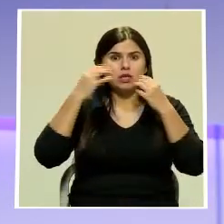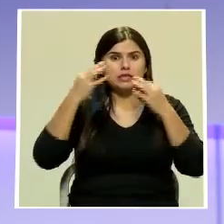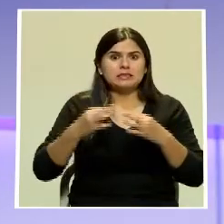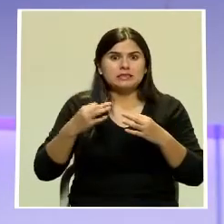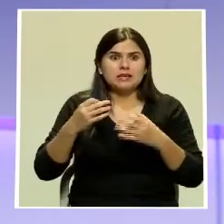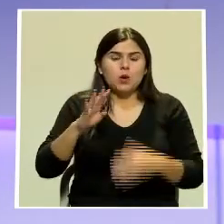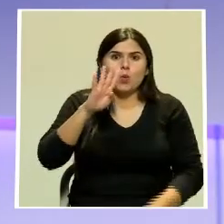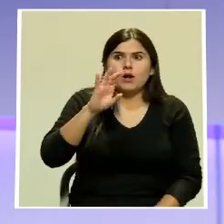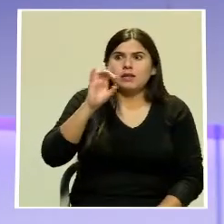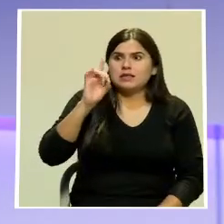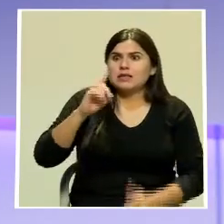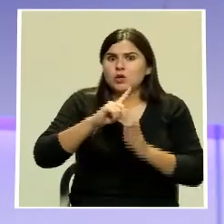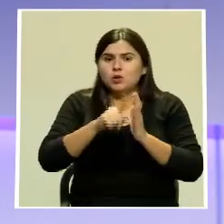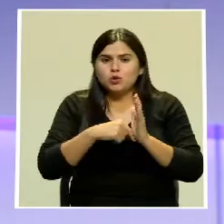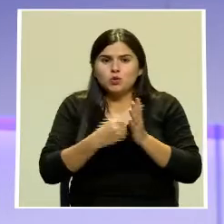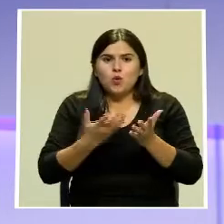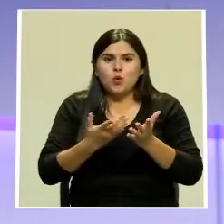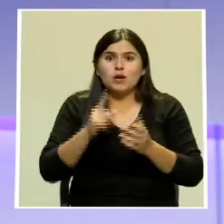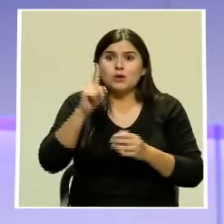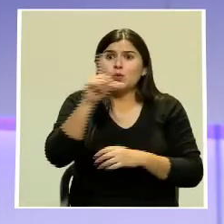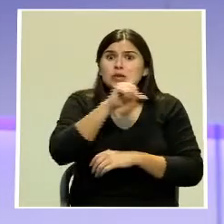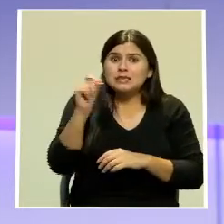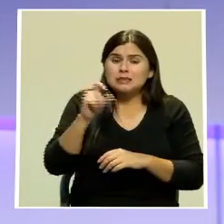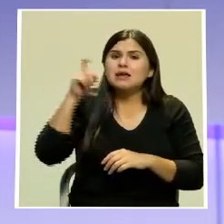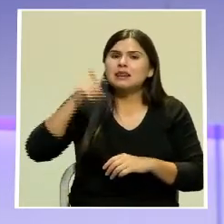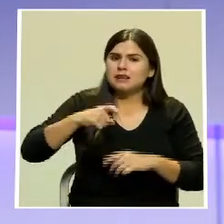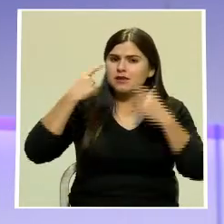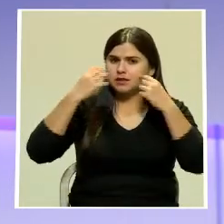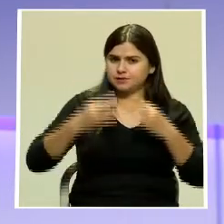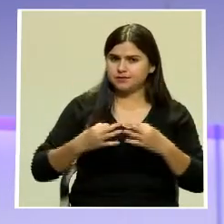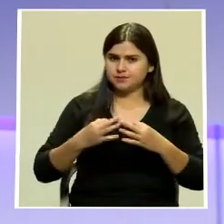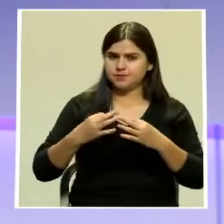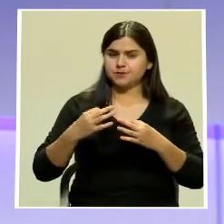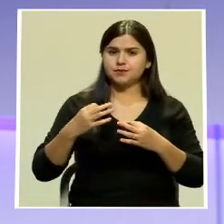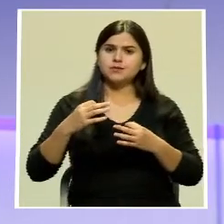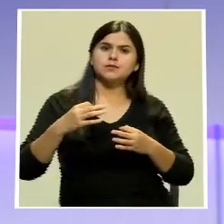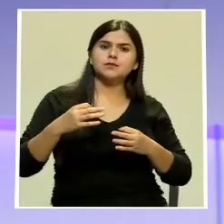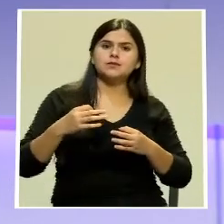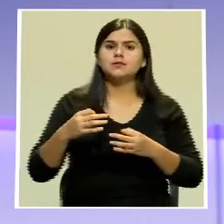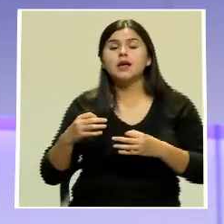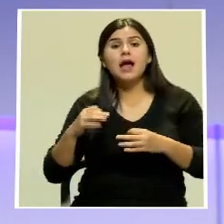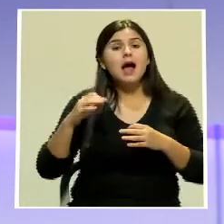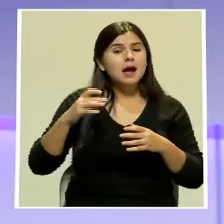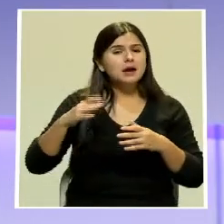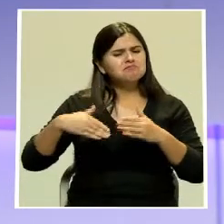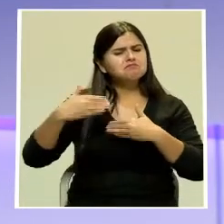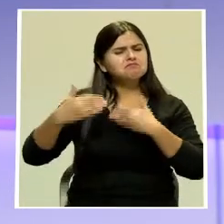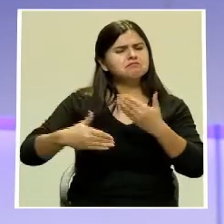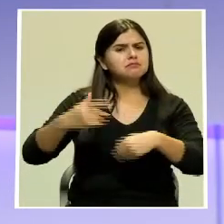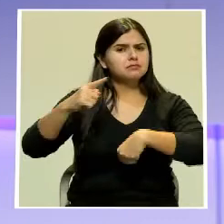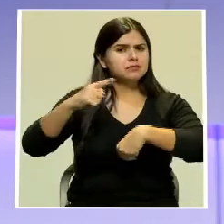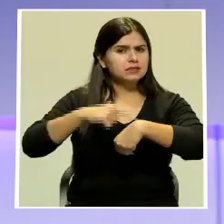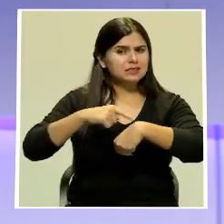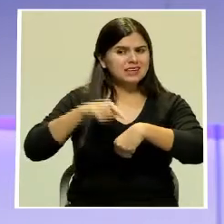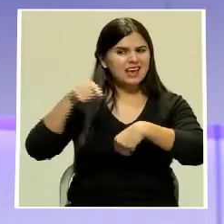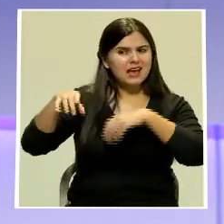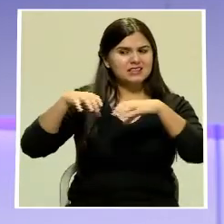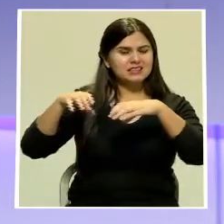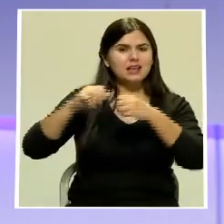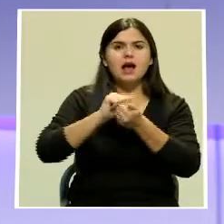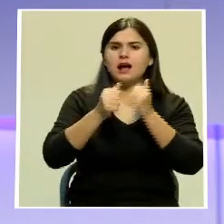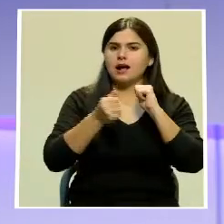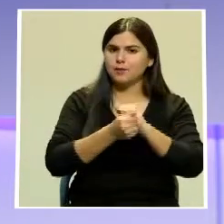horas, una semana máximo, se tomaba la decisión. A medida que el tiempo pasó, esa dinámica cambió.